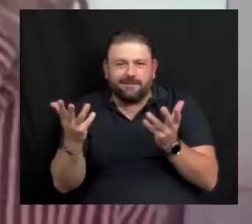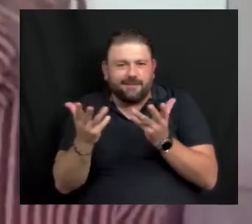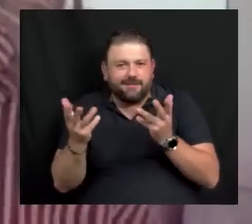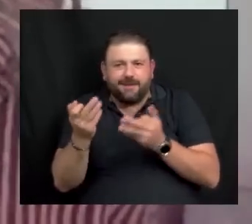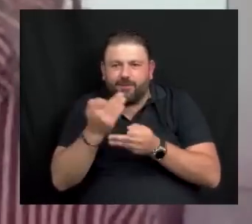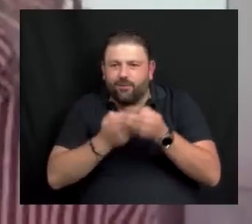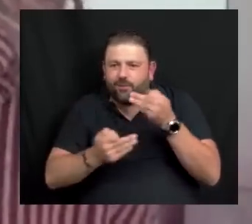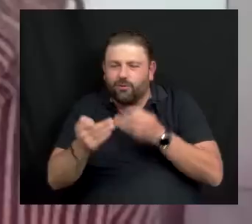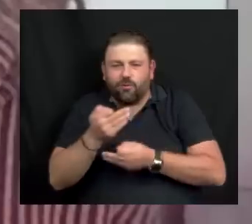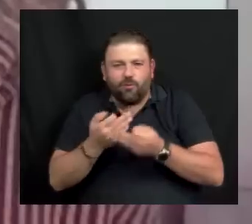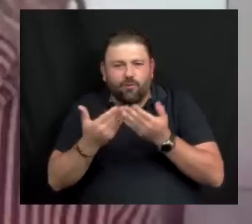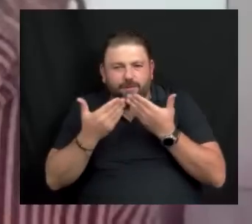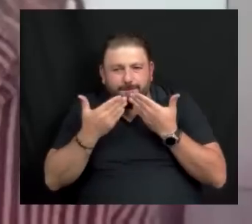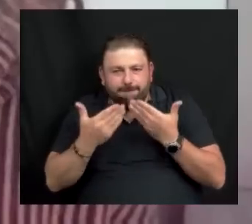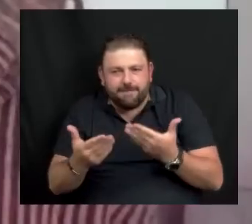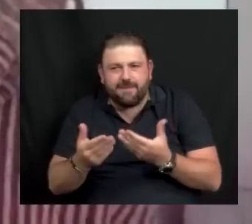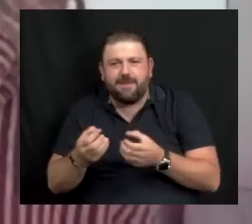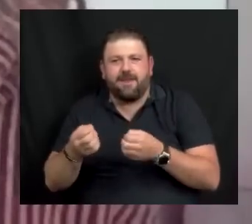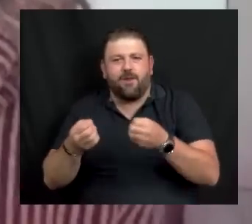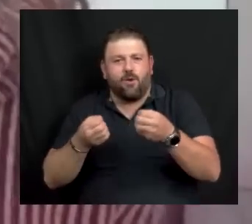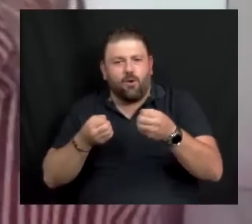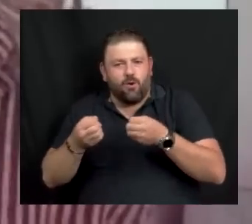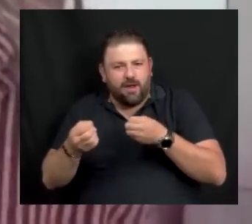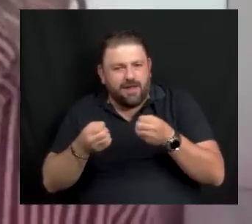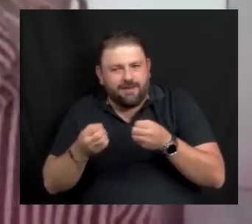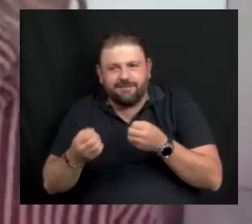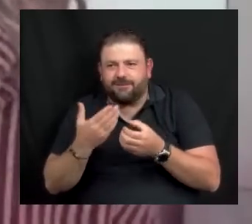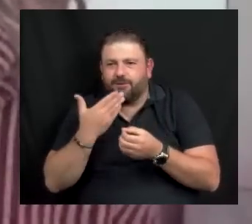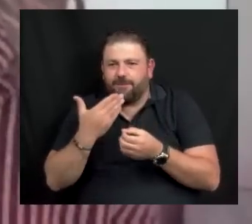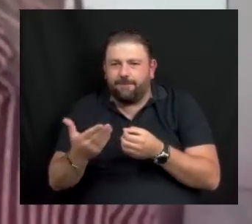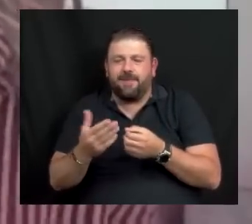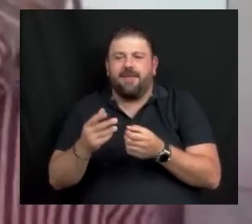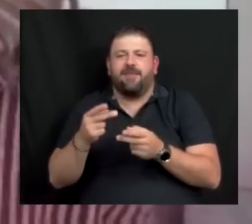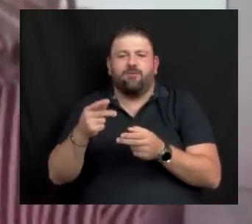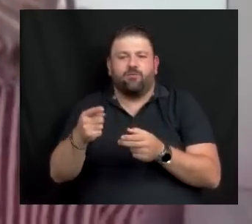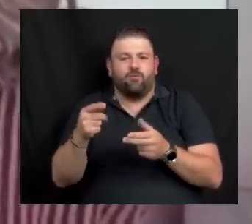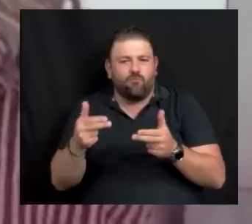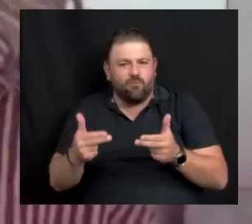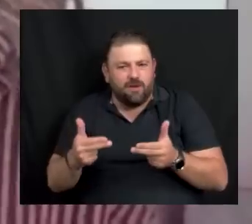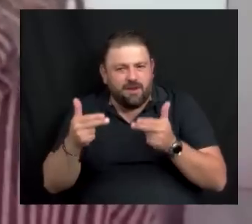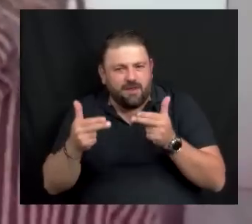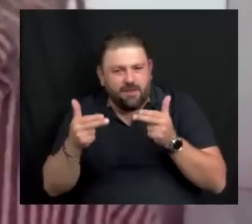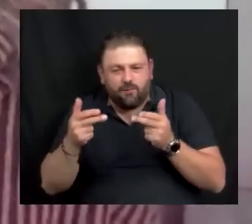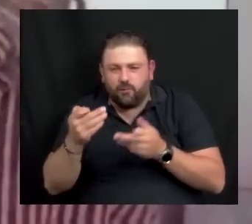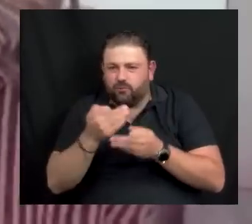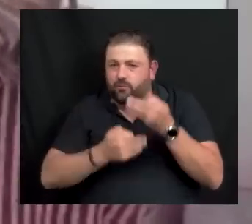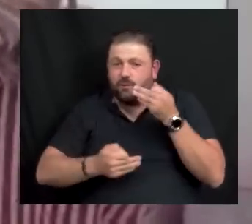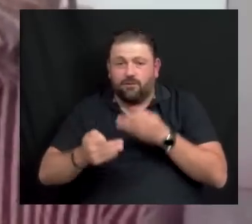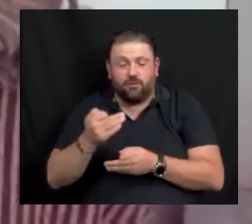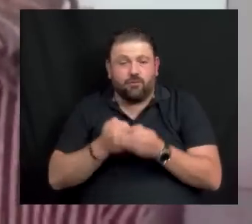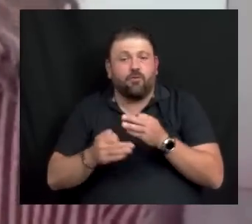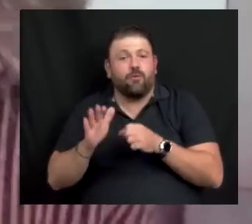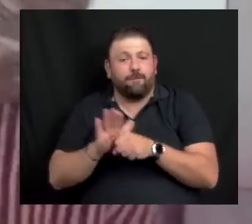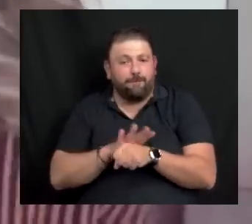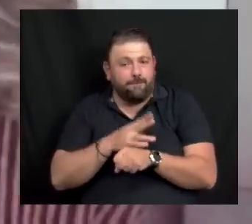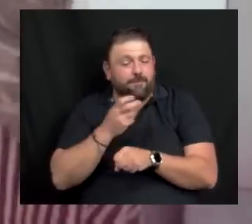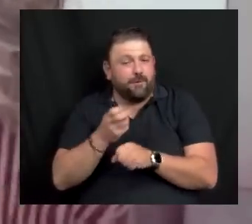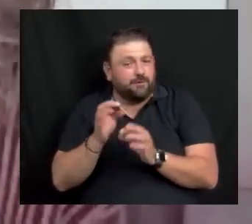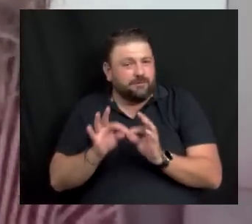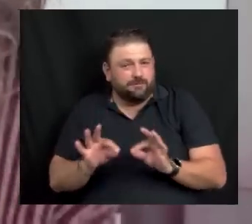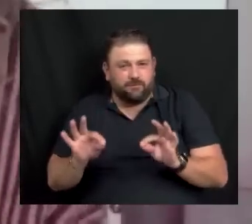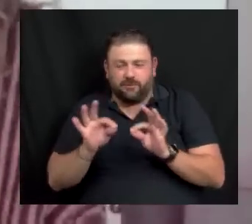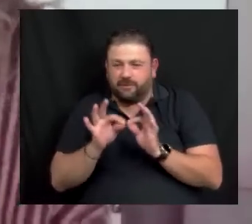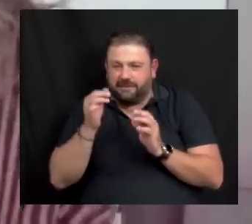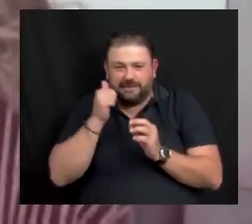a toda la gente que quiera catapultar sus negocios. Generar un, y lo platicamos empezando este año con la